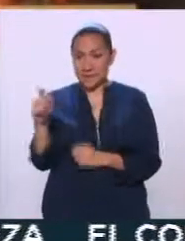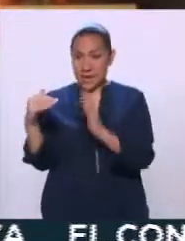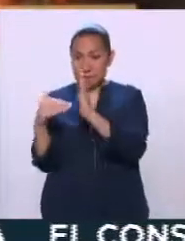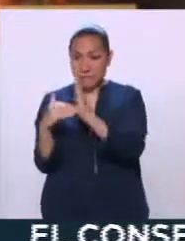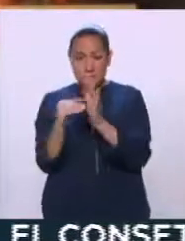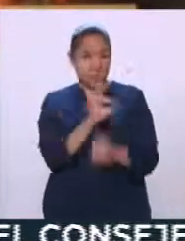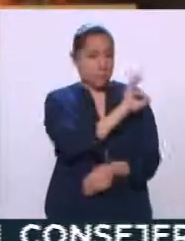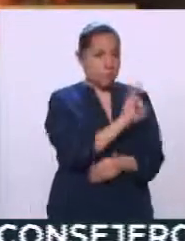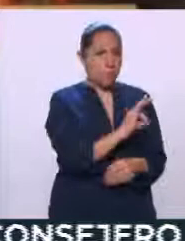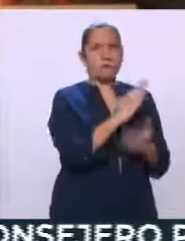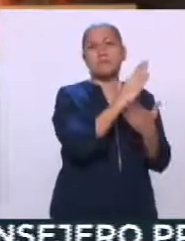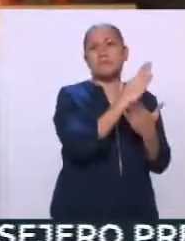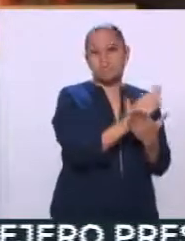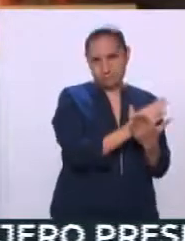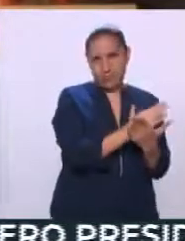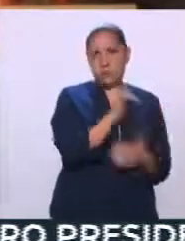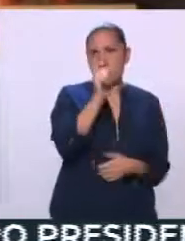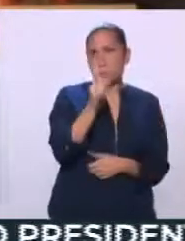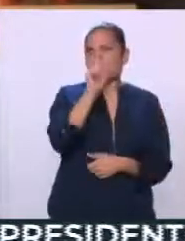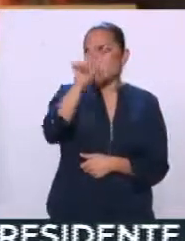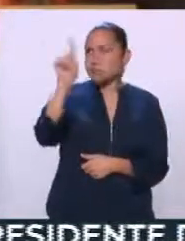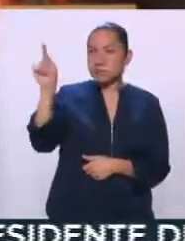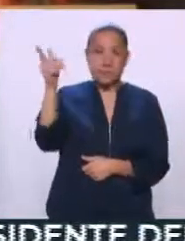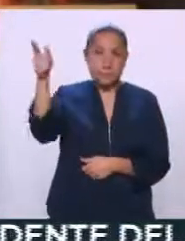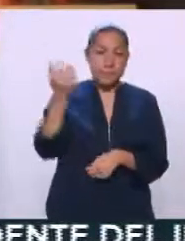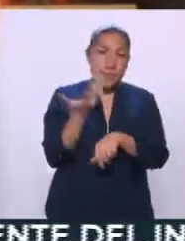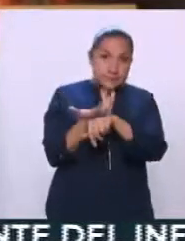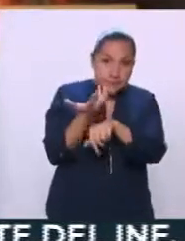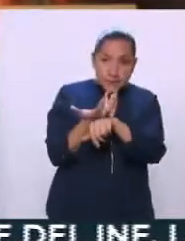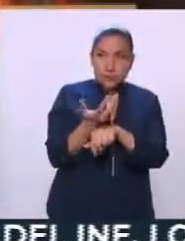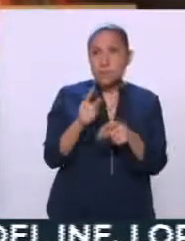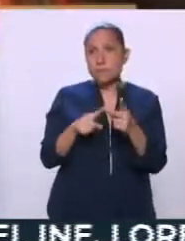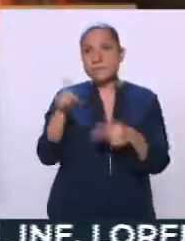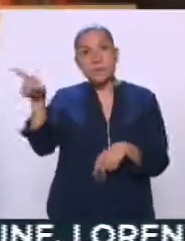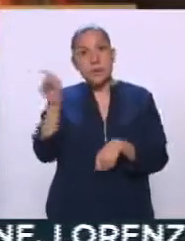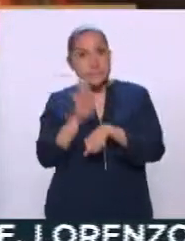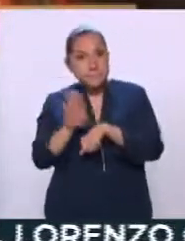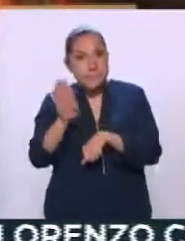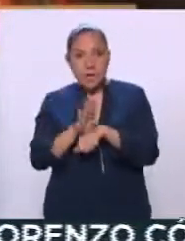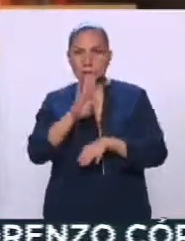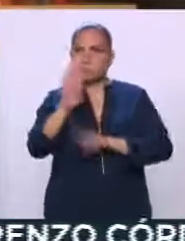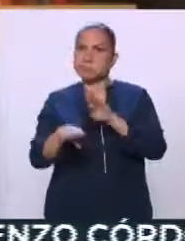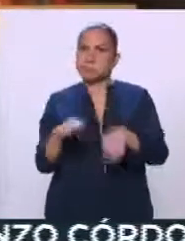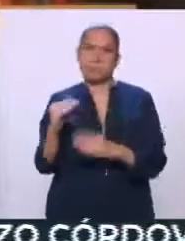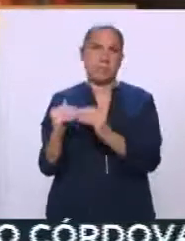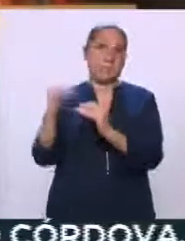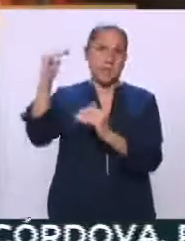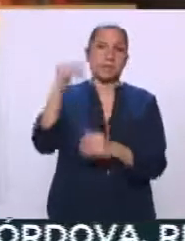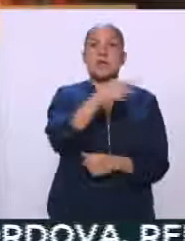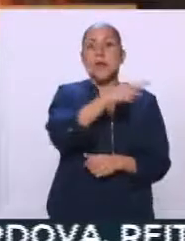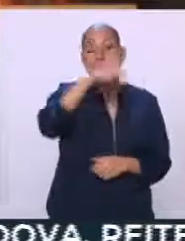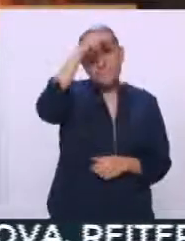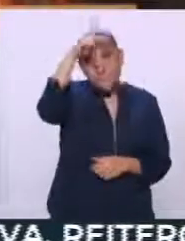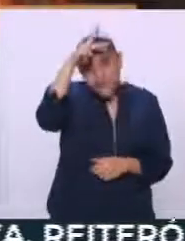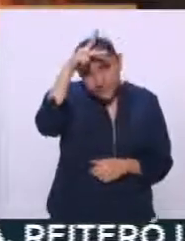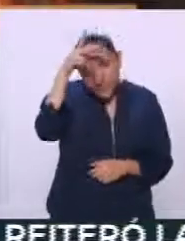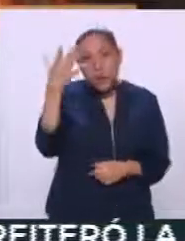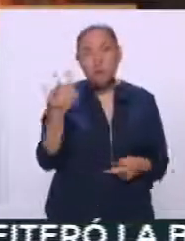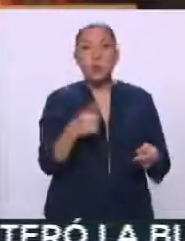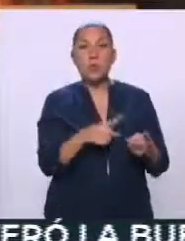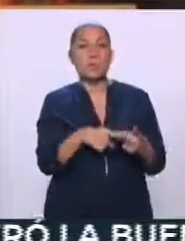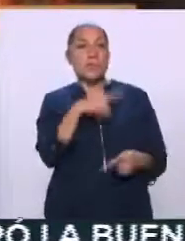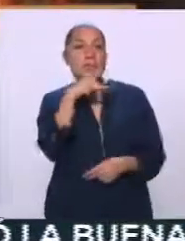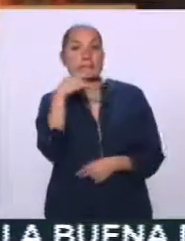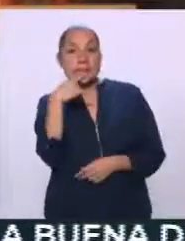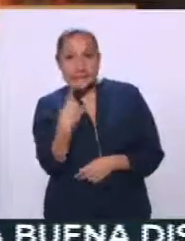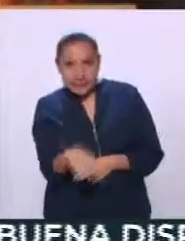¿no? Nuevamente la mortandad en Estados Unidos y en Brasil es más alta, en Perú también, en Chile, ¿no? Que normalmente Chile siempre